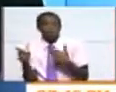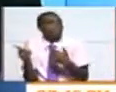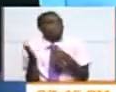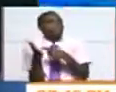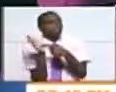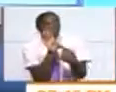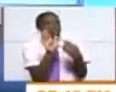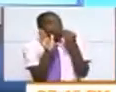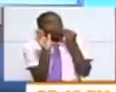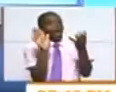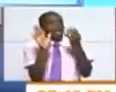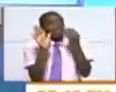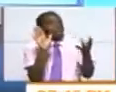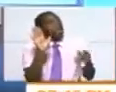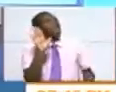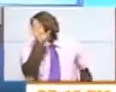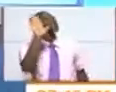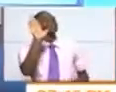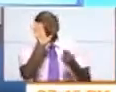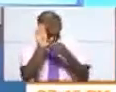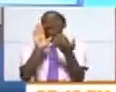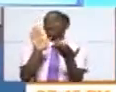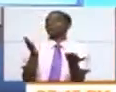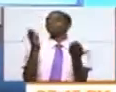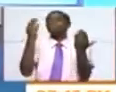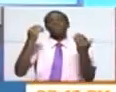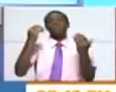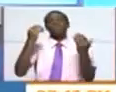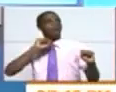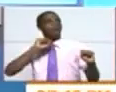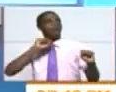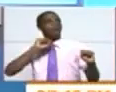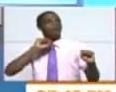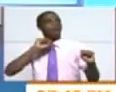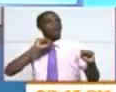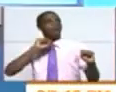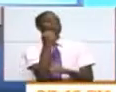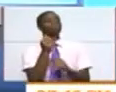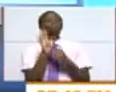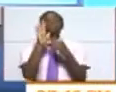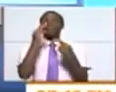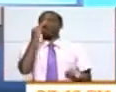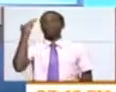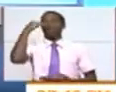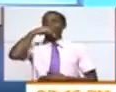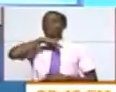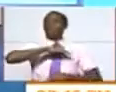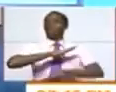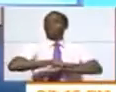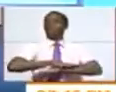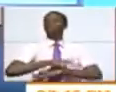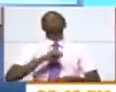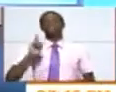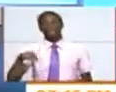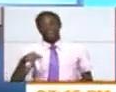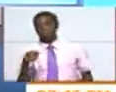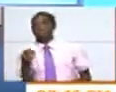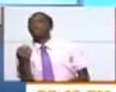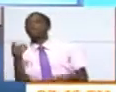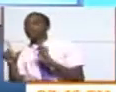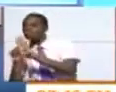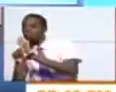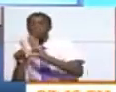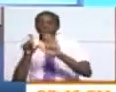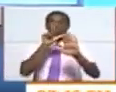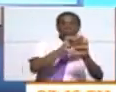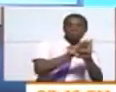y hacerlo heroico, elevarlo a rango moral. Igualmente, lo legal y lo ilegal, lo justo y lo injusto. Hay